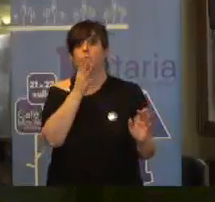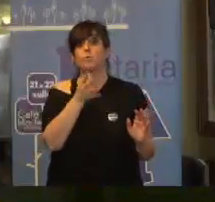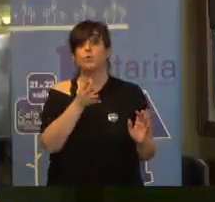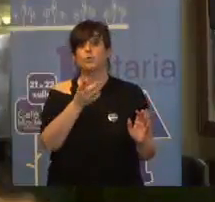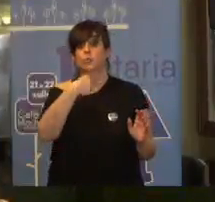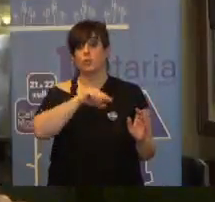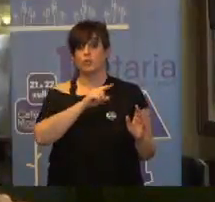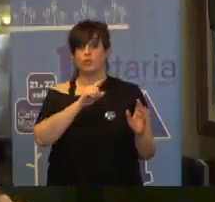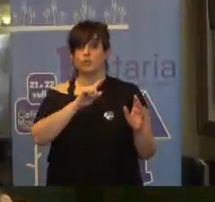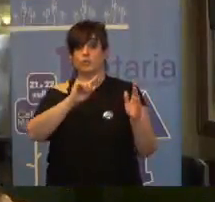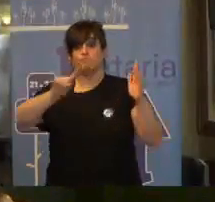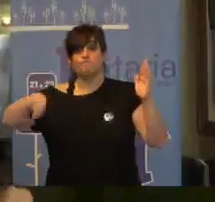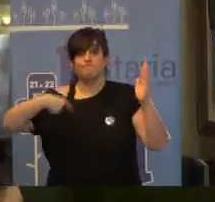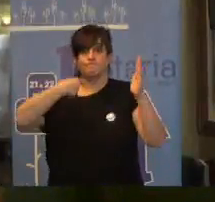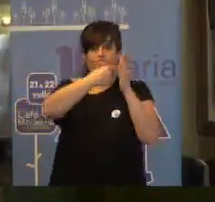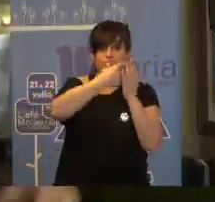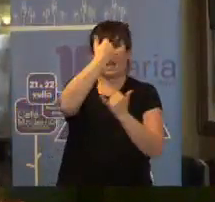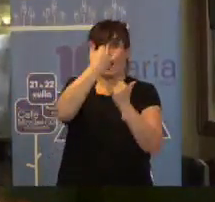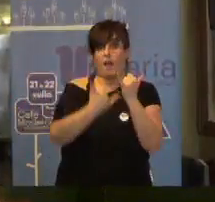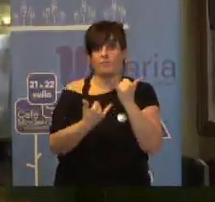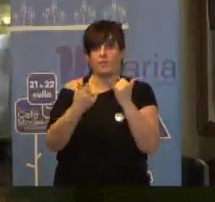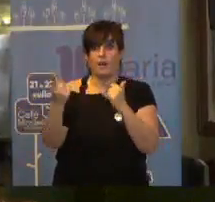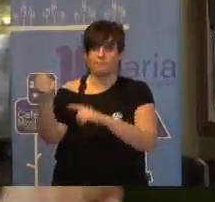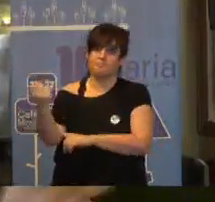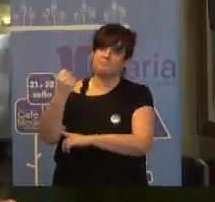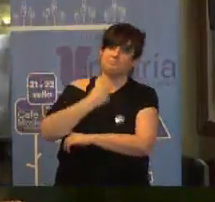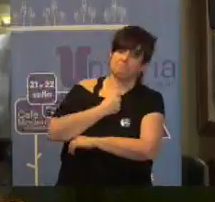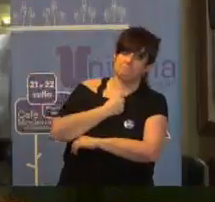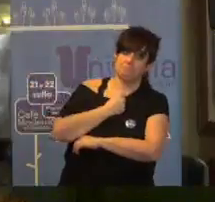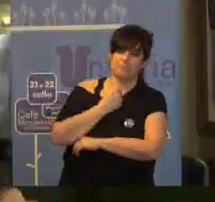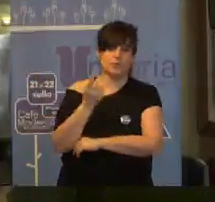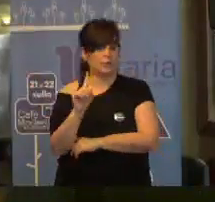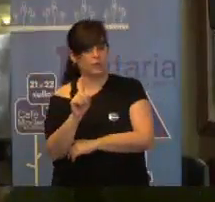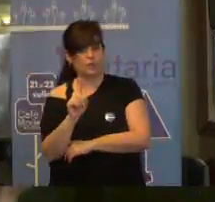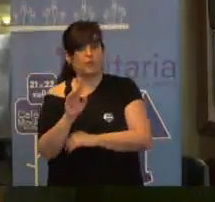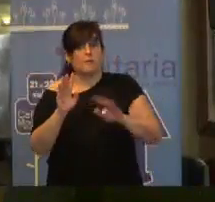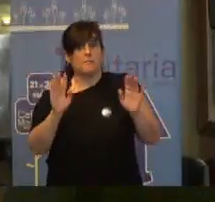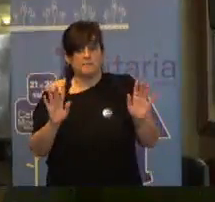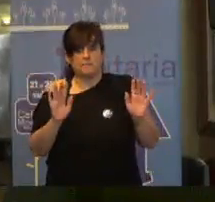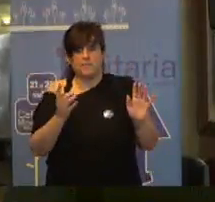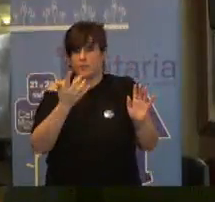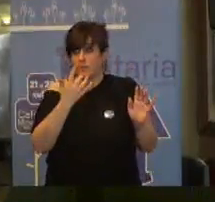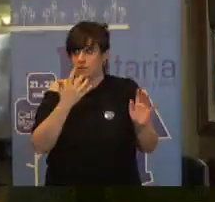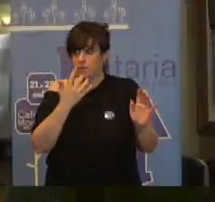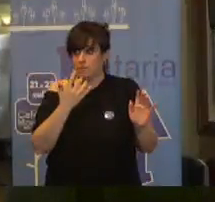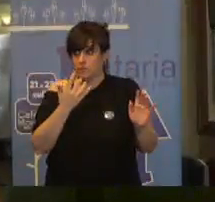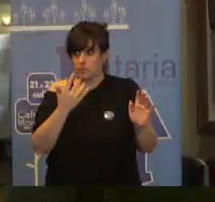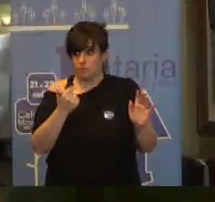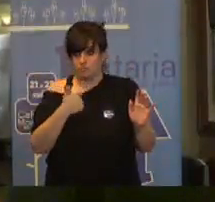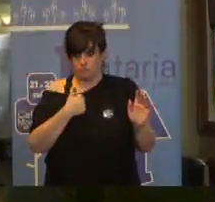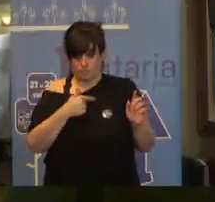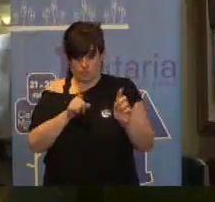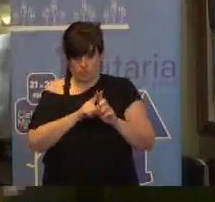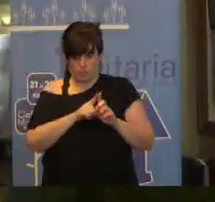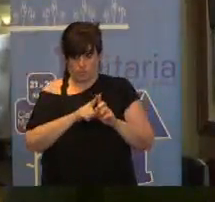sumarte e acabar sendo a muleta dese goberno, senón acabarías non tendo acción política, pero tampouco podes acabar nunha especie de neoanguitismo de